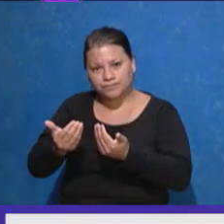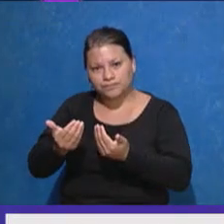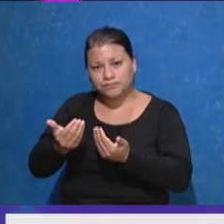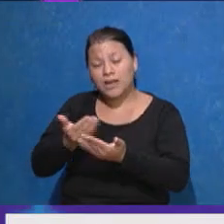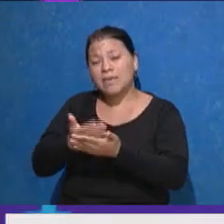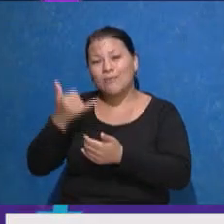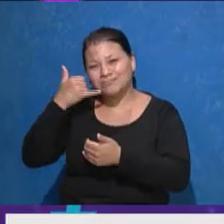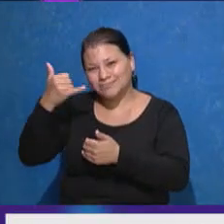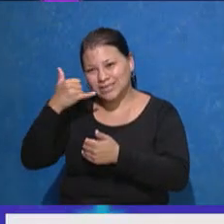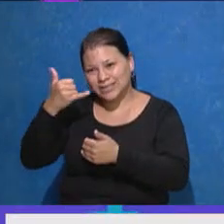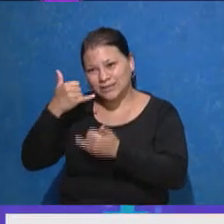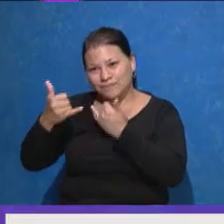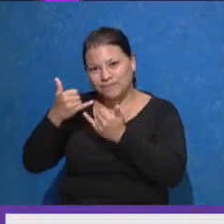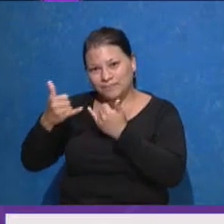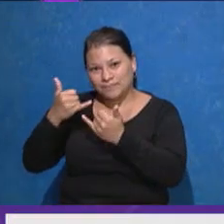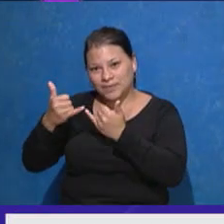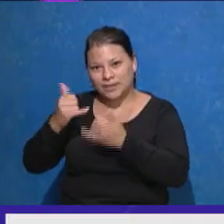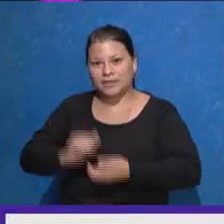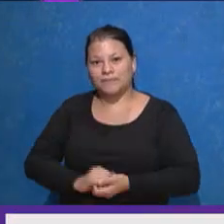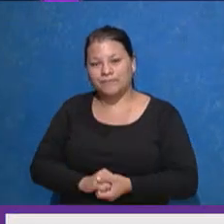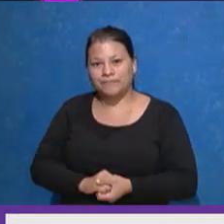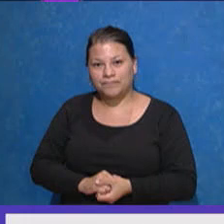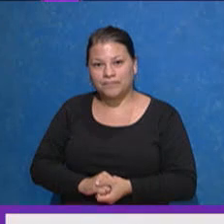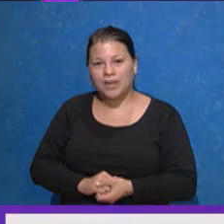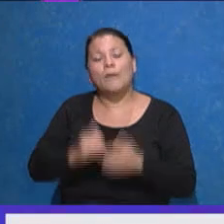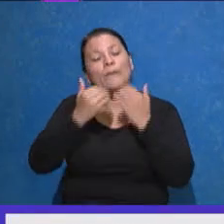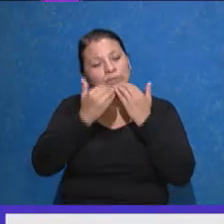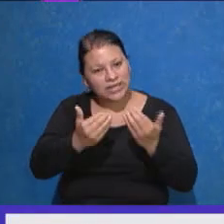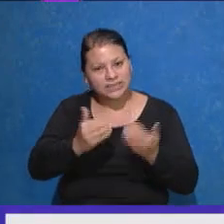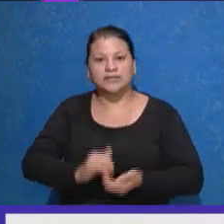pedimos por favor que se quede en línea porque va a seguir en contacto con la producción. Muchísimas gracias.